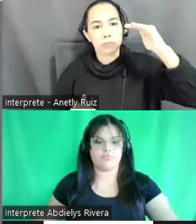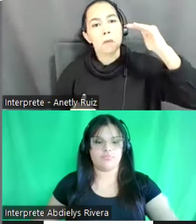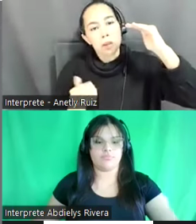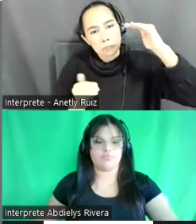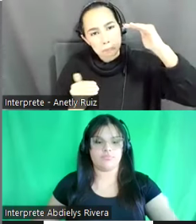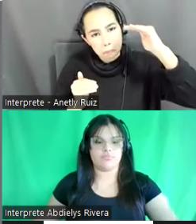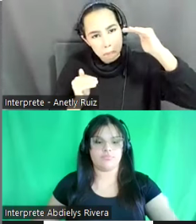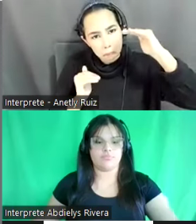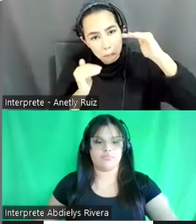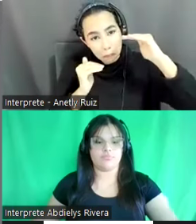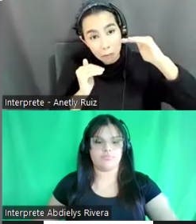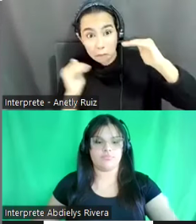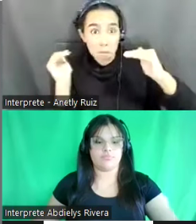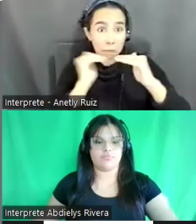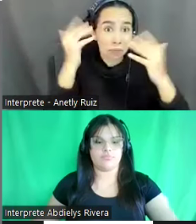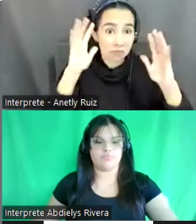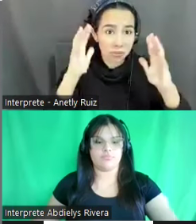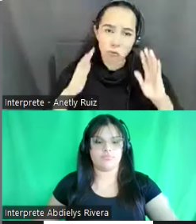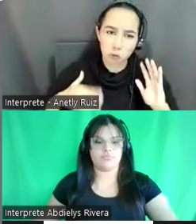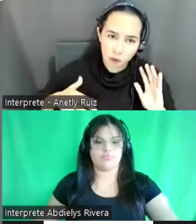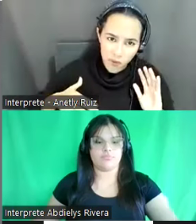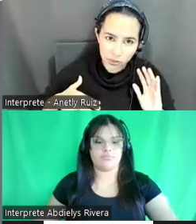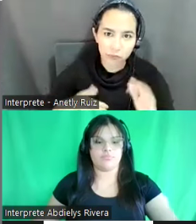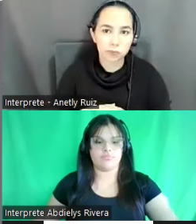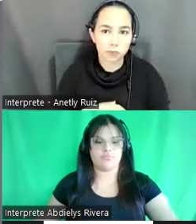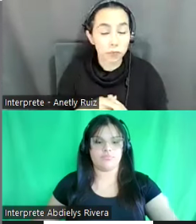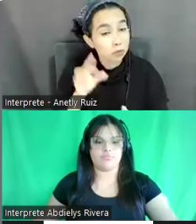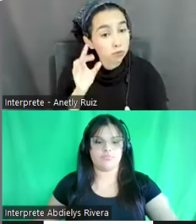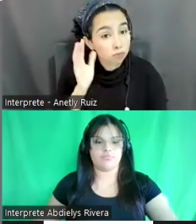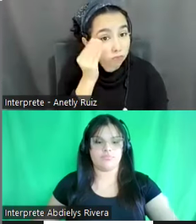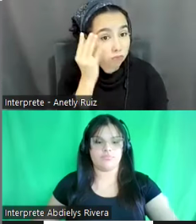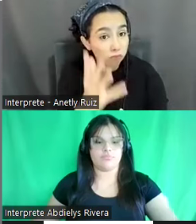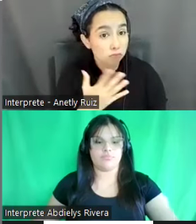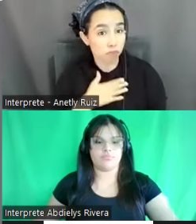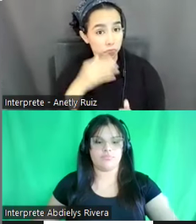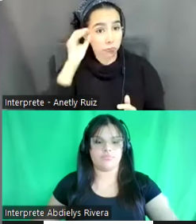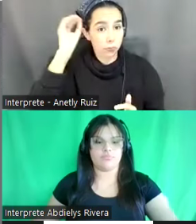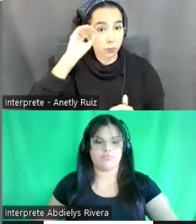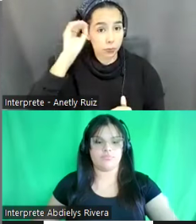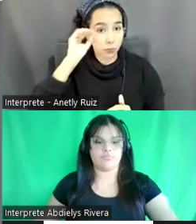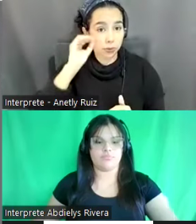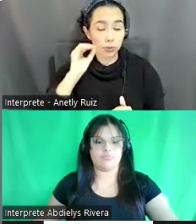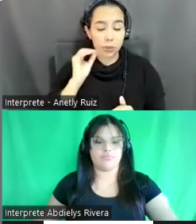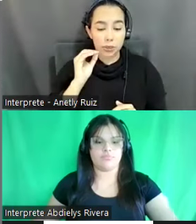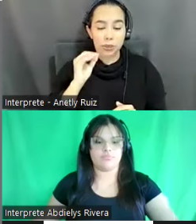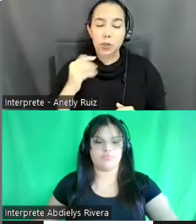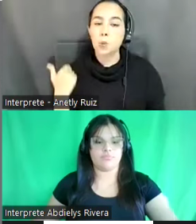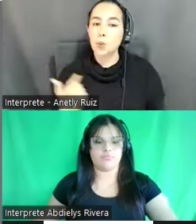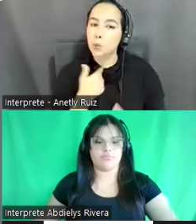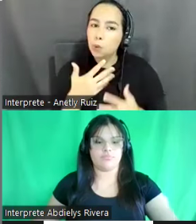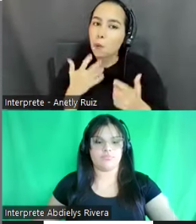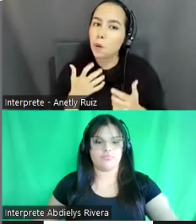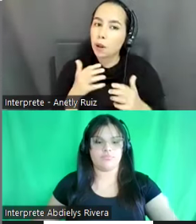iniciativas, pero si te puedo decir algo, no solamente podemos depender de la reglamentación.